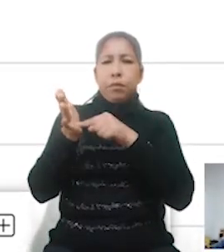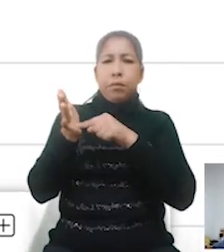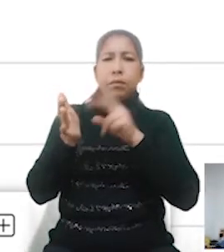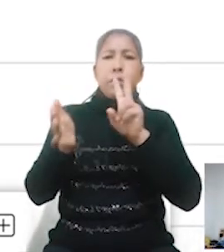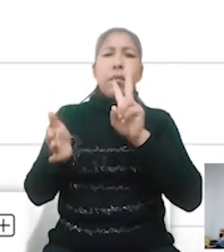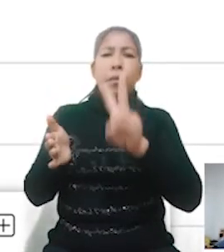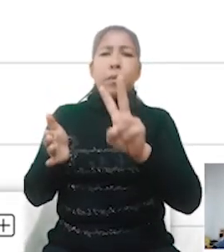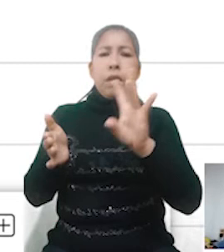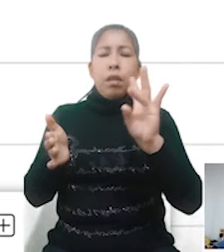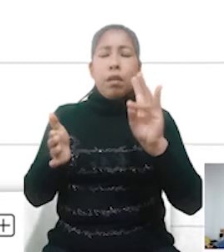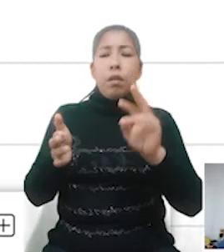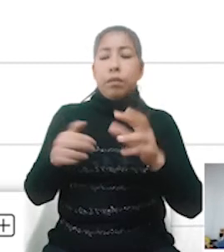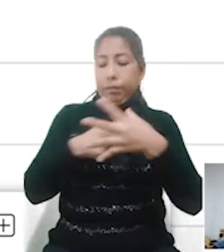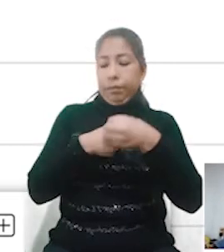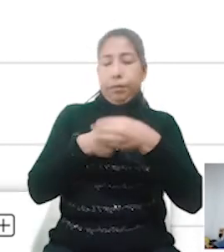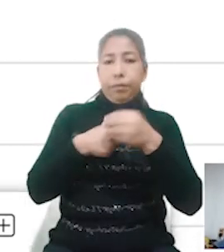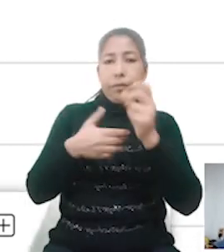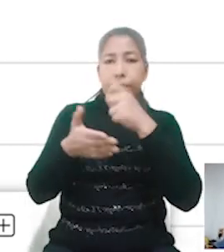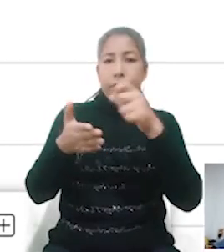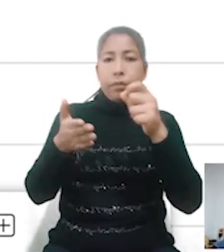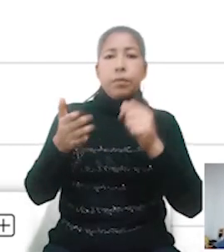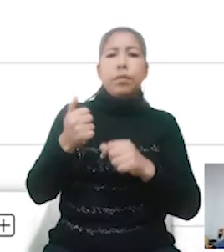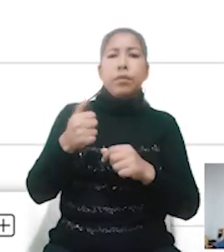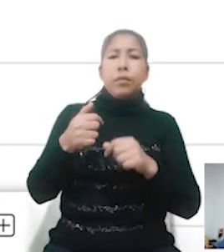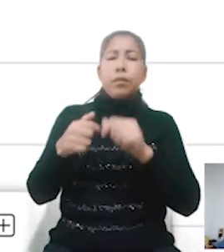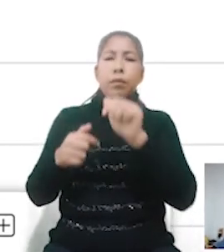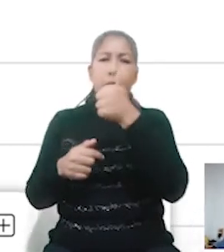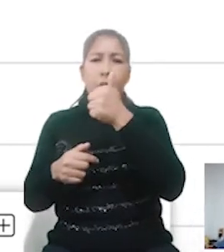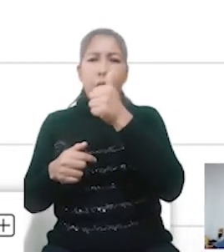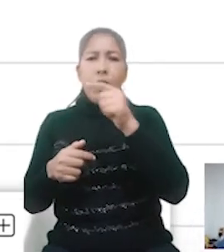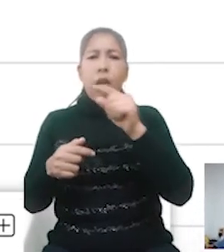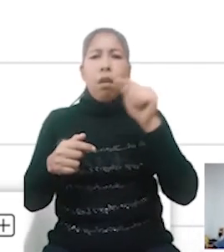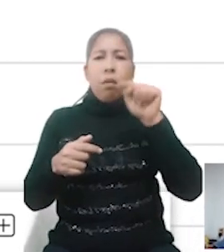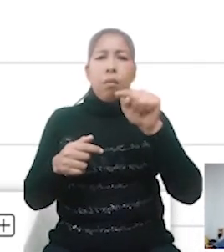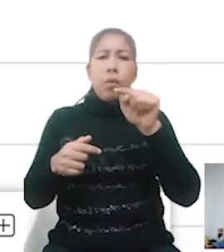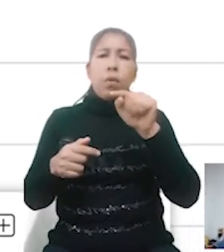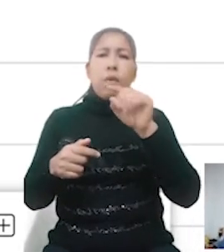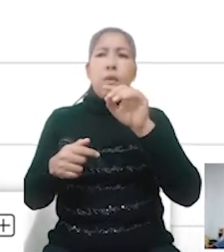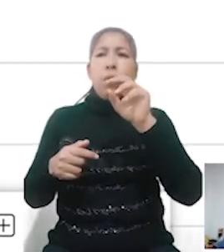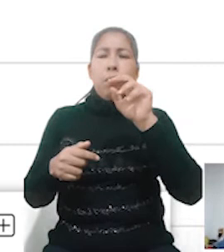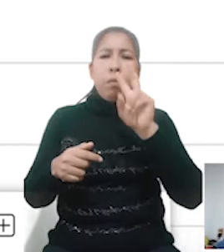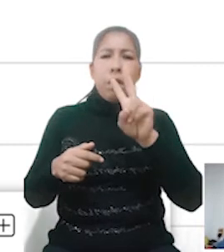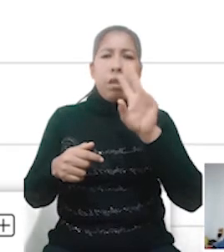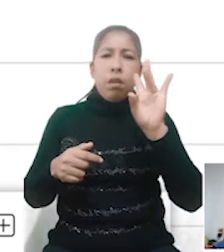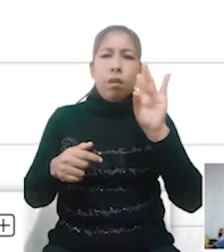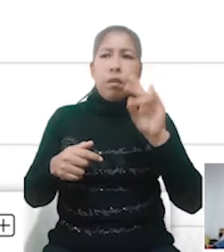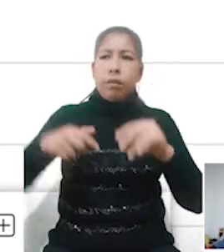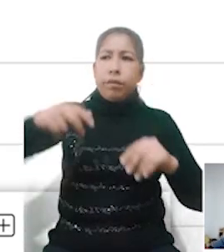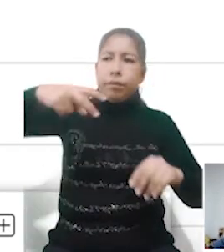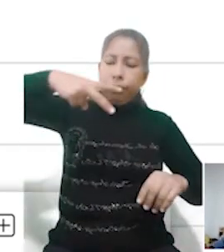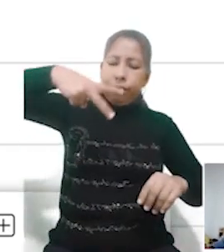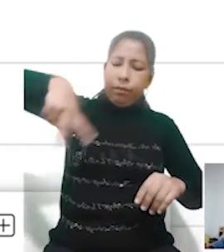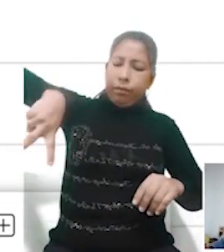10.27 centímetros. Entonces anotamos que R es igual a 10,27